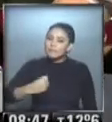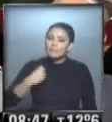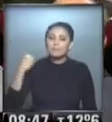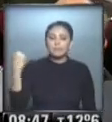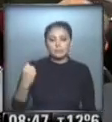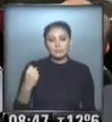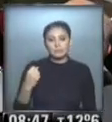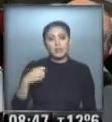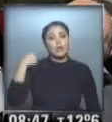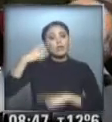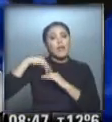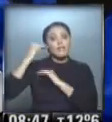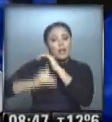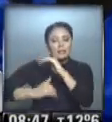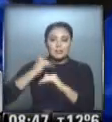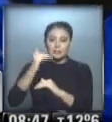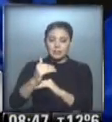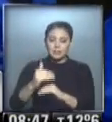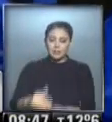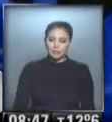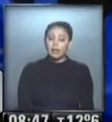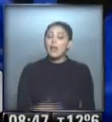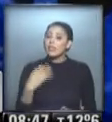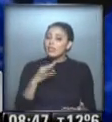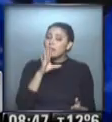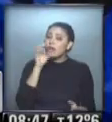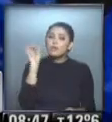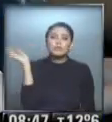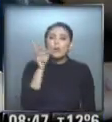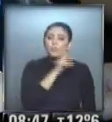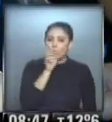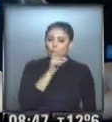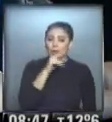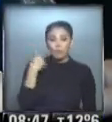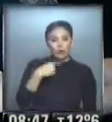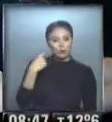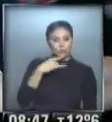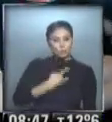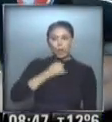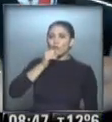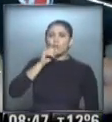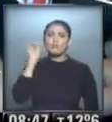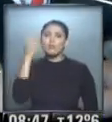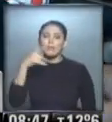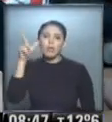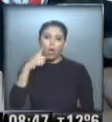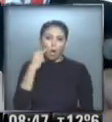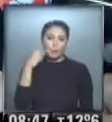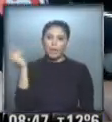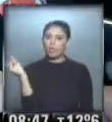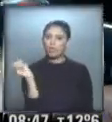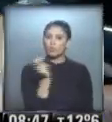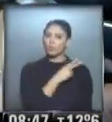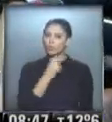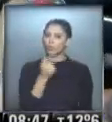luchando y seguir avanzando en esto. Tenemos que convencer a las mujeres, a los hombres, que los hombres no son los